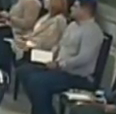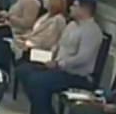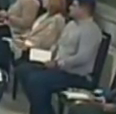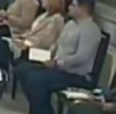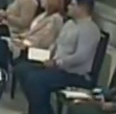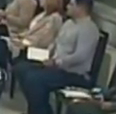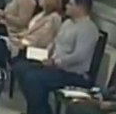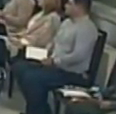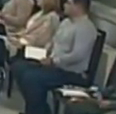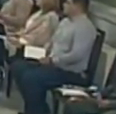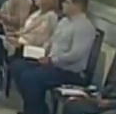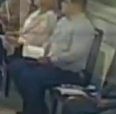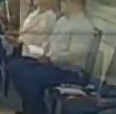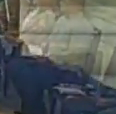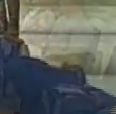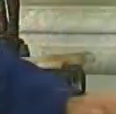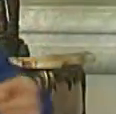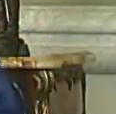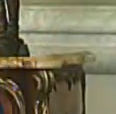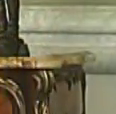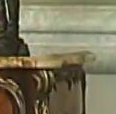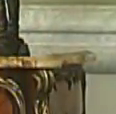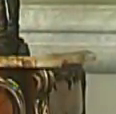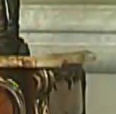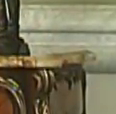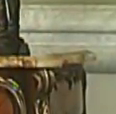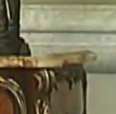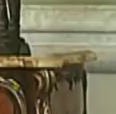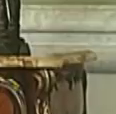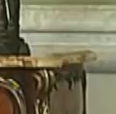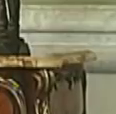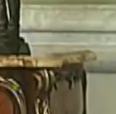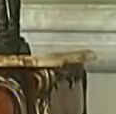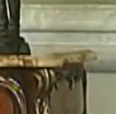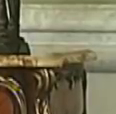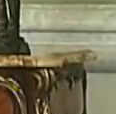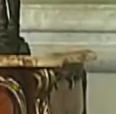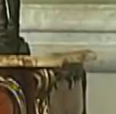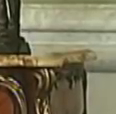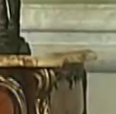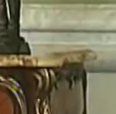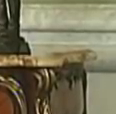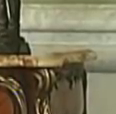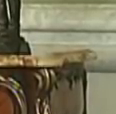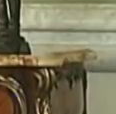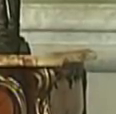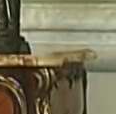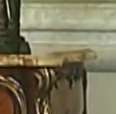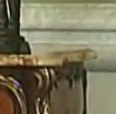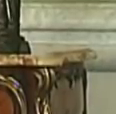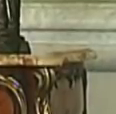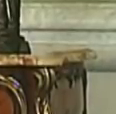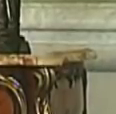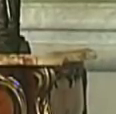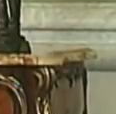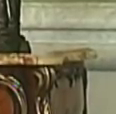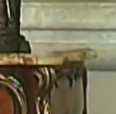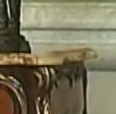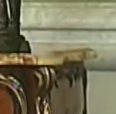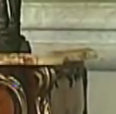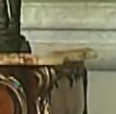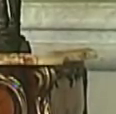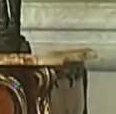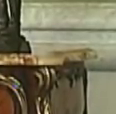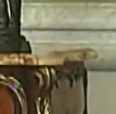por eso es la conmemoramos porque la ciudad de caracas fue fundada sobre el cementerio